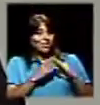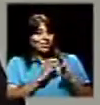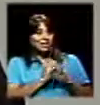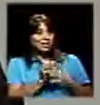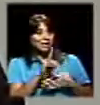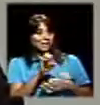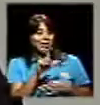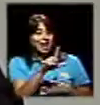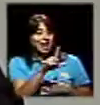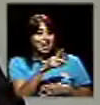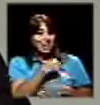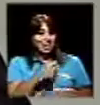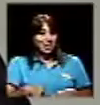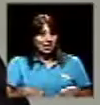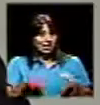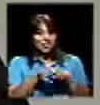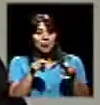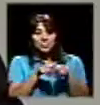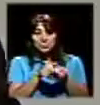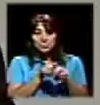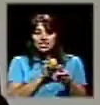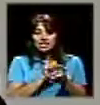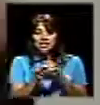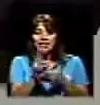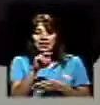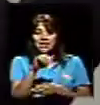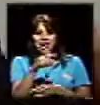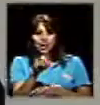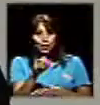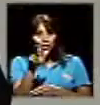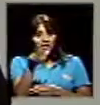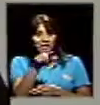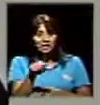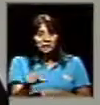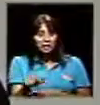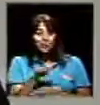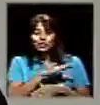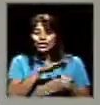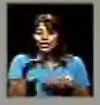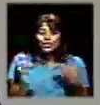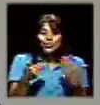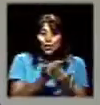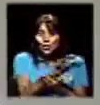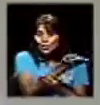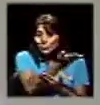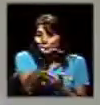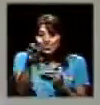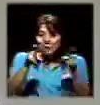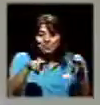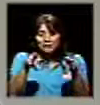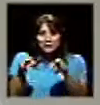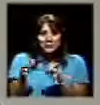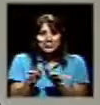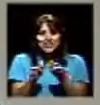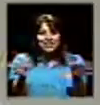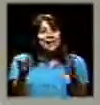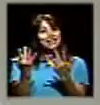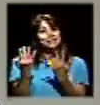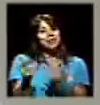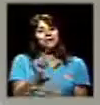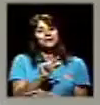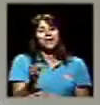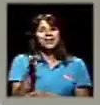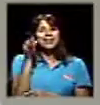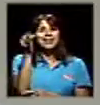de San Diego, de Tres Ríos. Y todas las amigas y amigos que esperamos que la semana entrante, en las